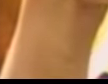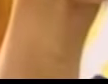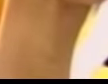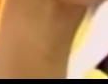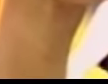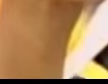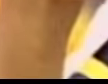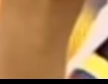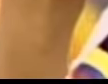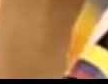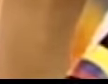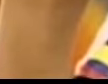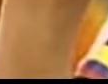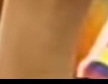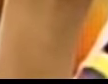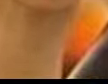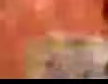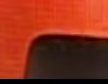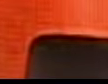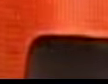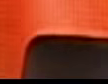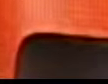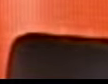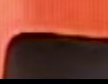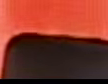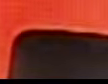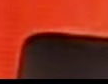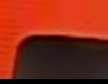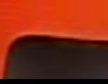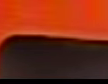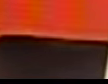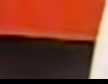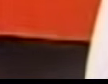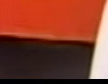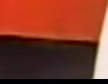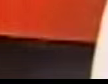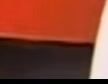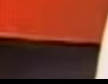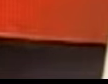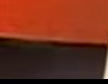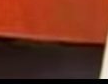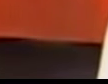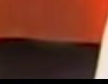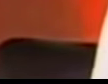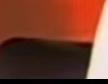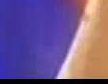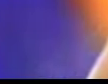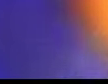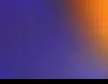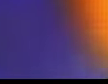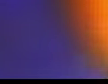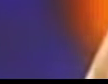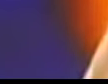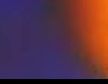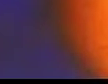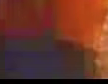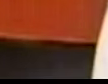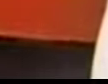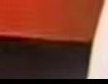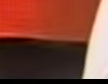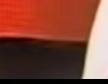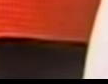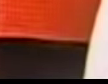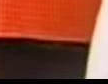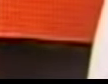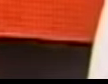creo, presidente. Pero como usted representa al pueblo ecuatoriano, o era todo el mundo entonces, presidente. Chash, name, ñukanchi, yakta, pushaka, hipamankata,